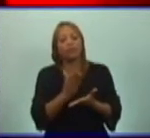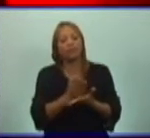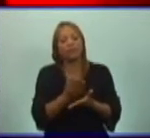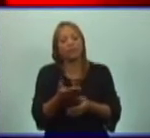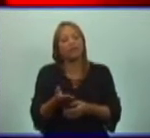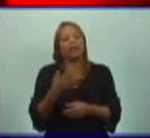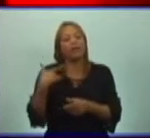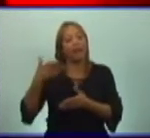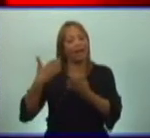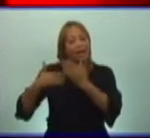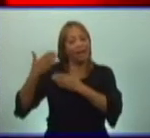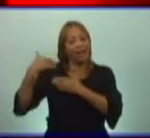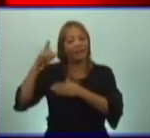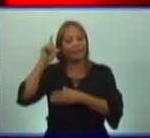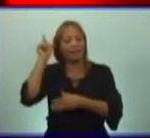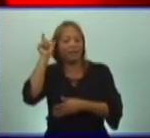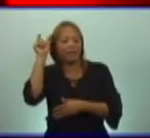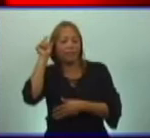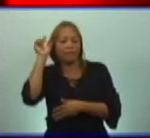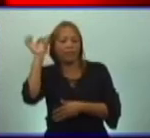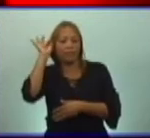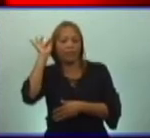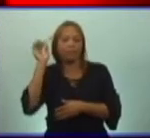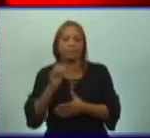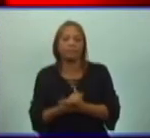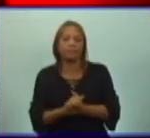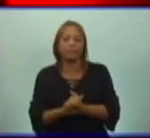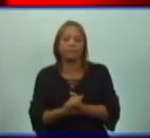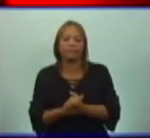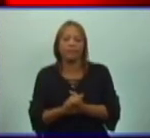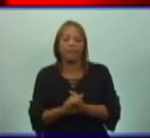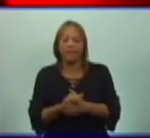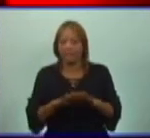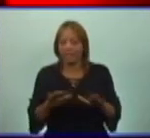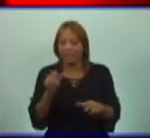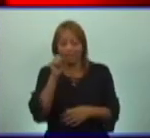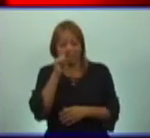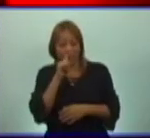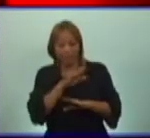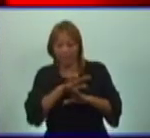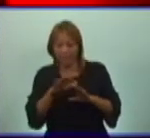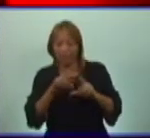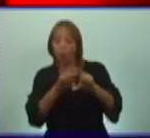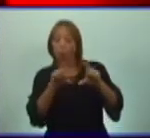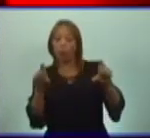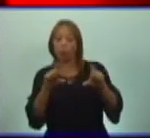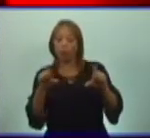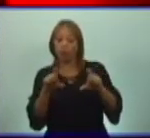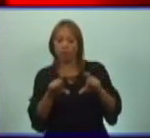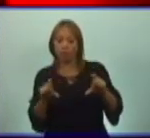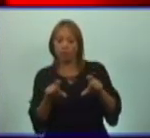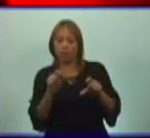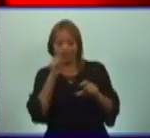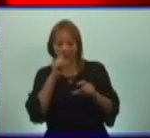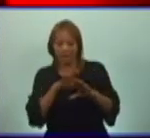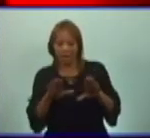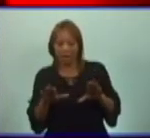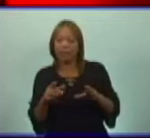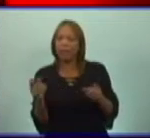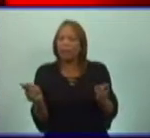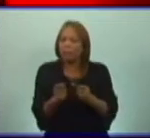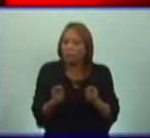lengua española. Y en las conclusiones. Las conclusiones también son